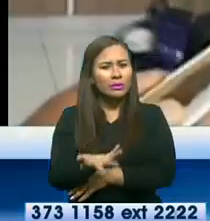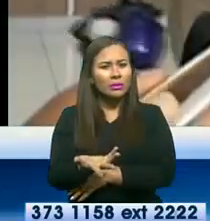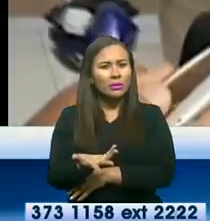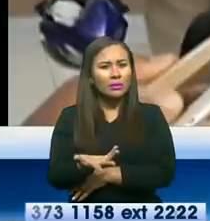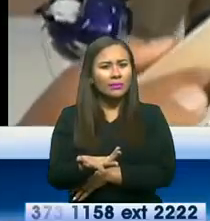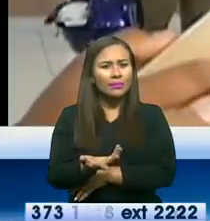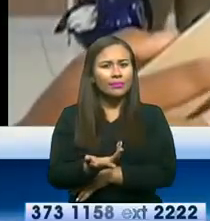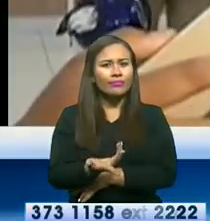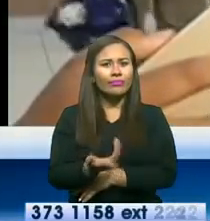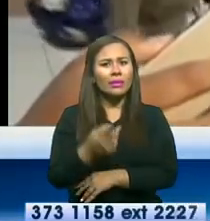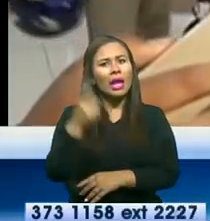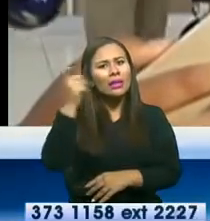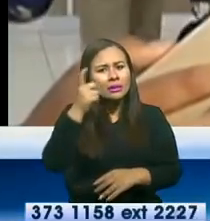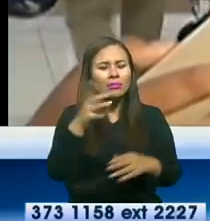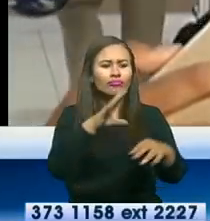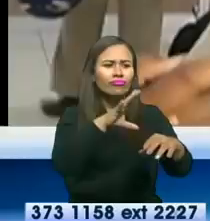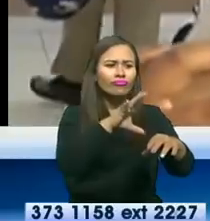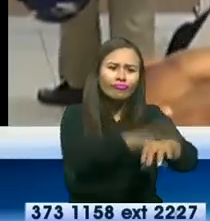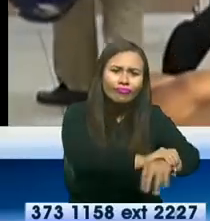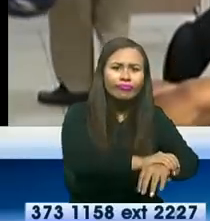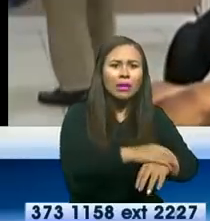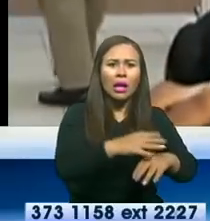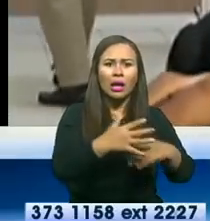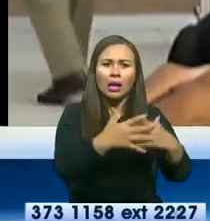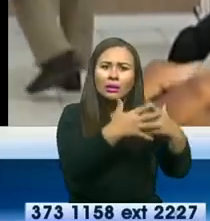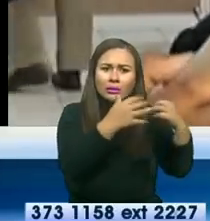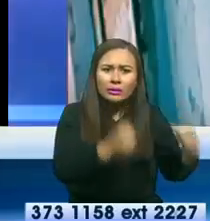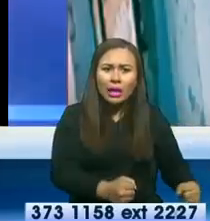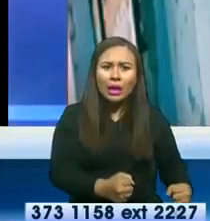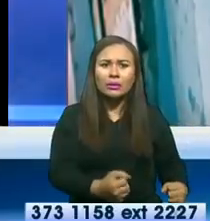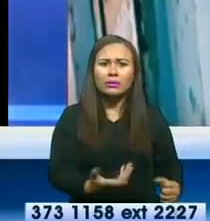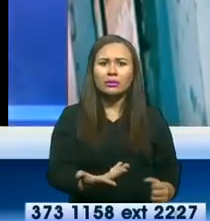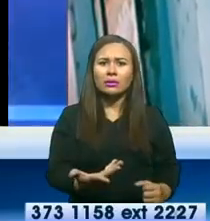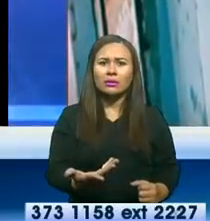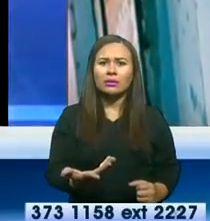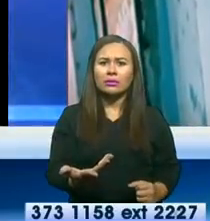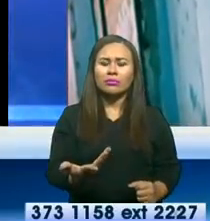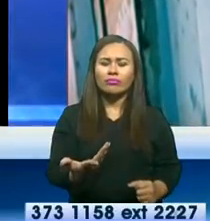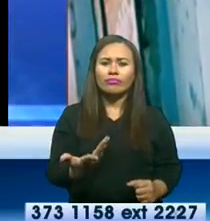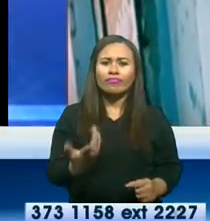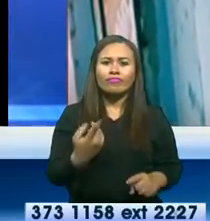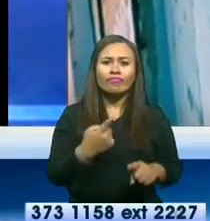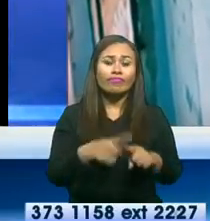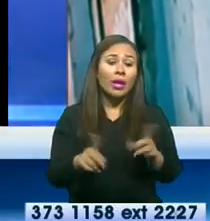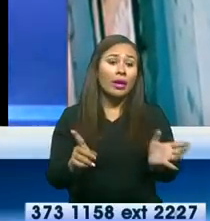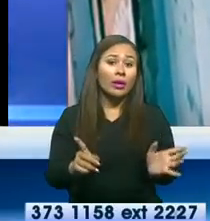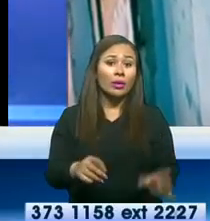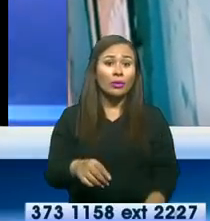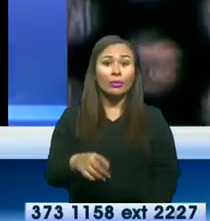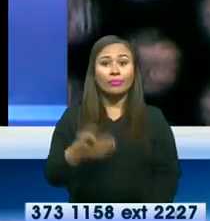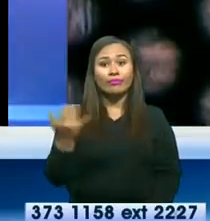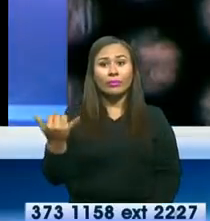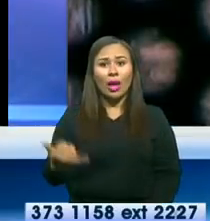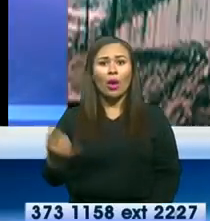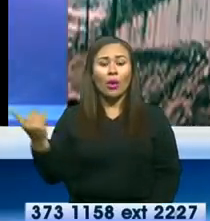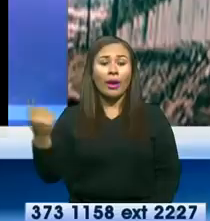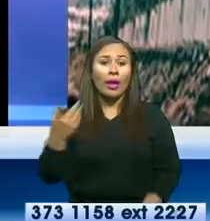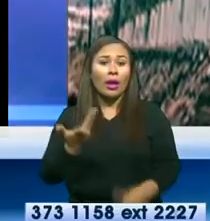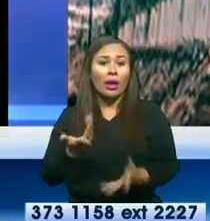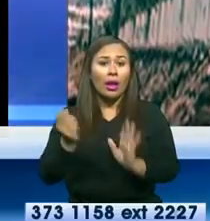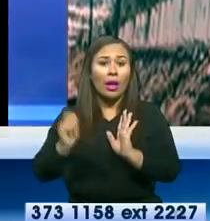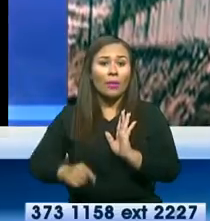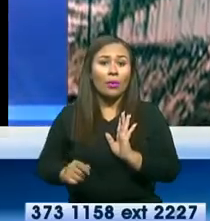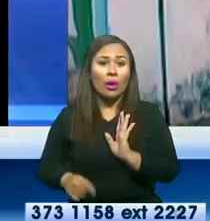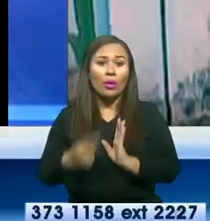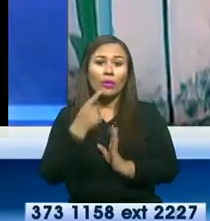el arresto domiciliario y el brazalete electrónico, pero dictó una medida sustitutiva con la